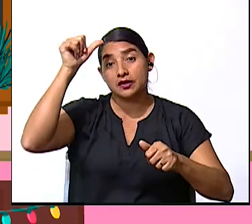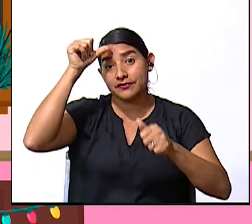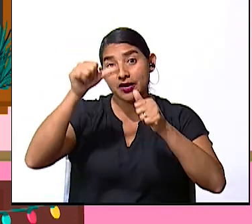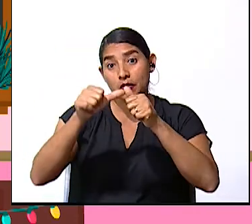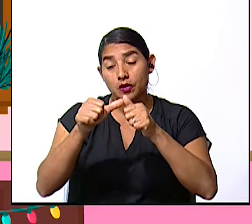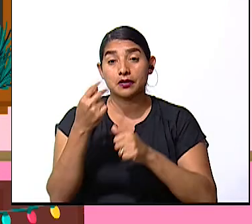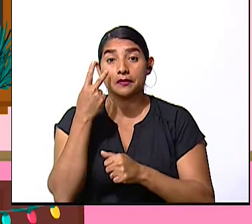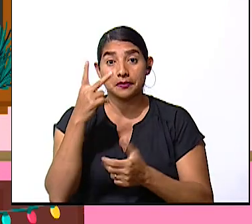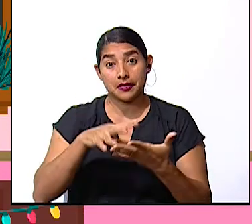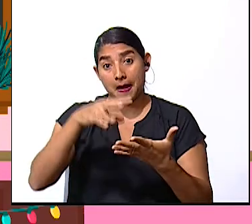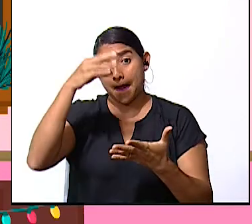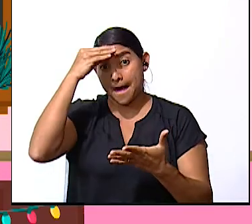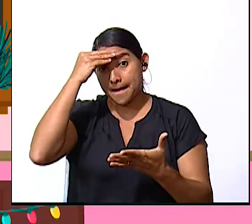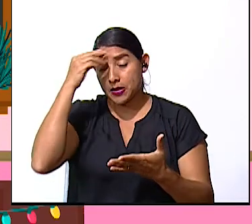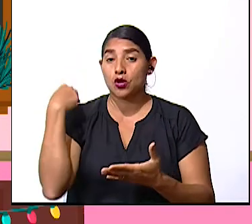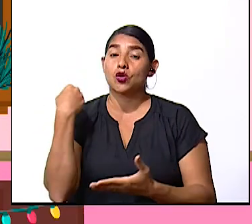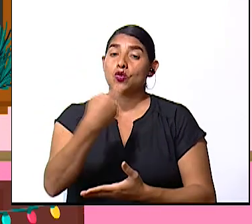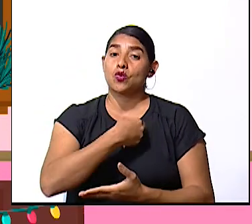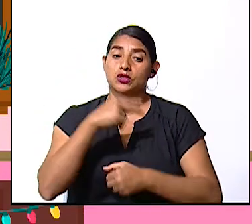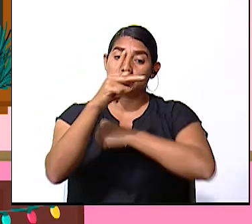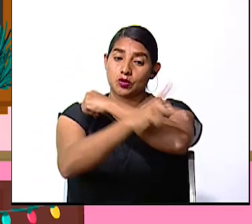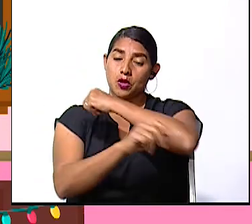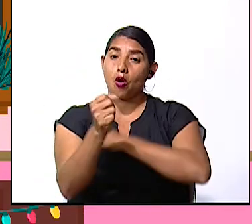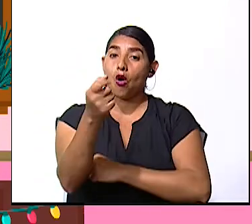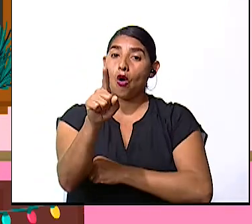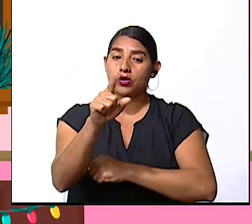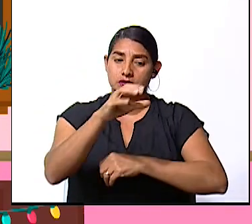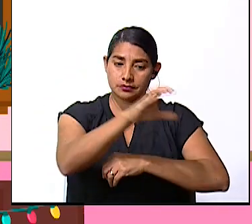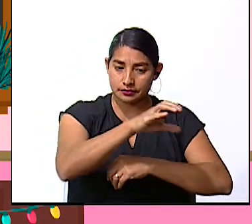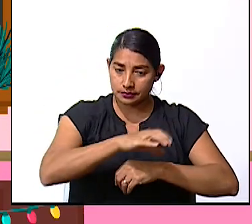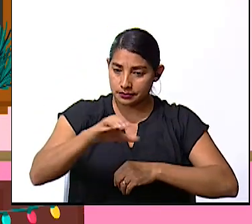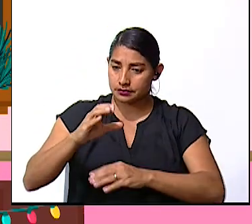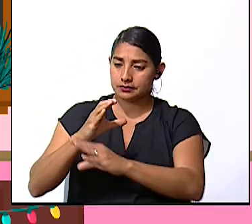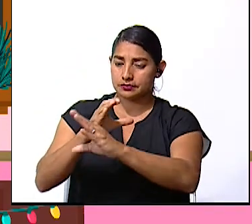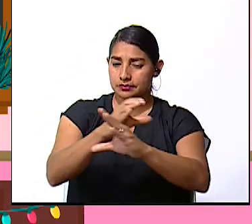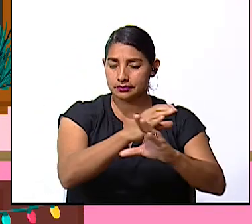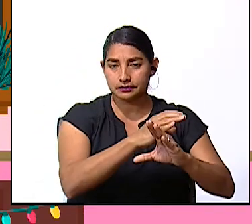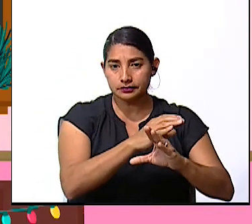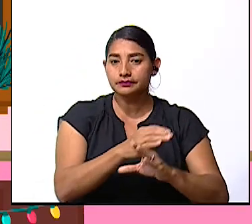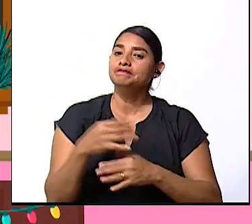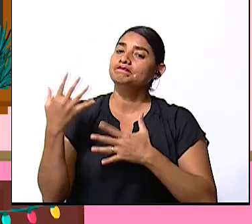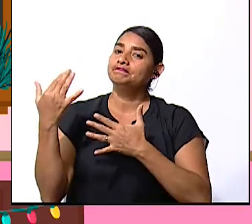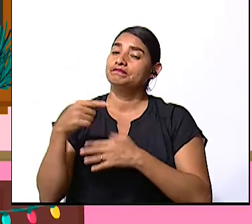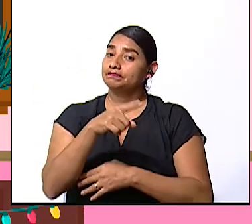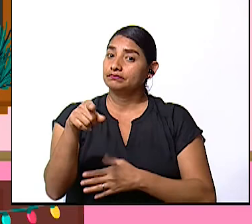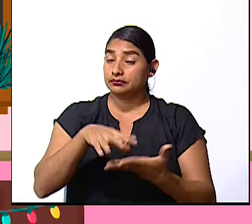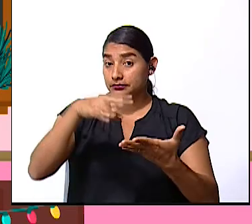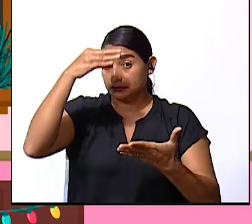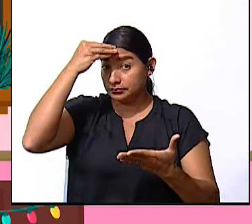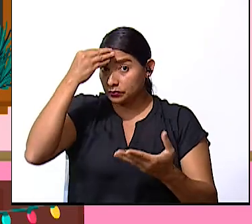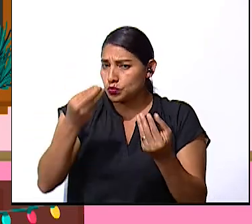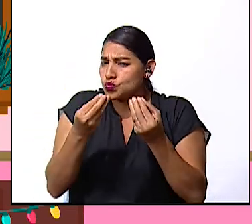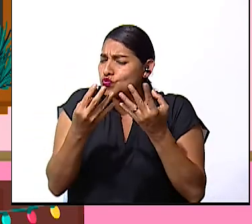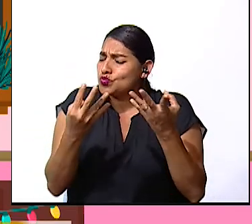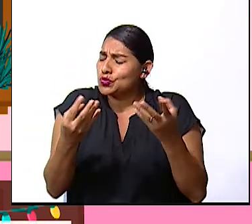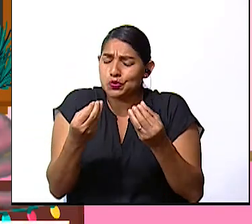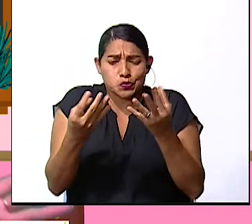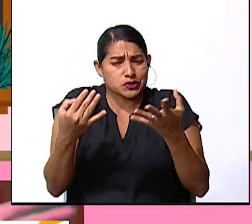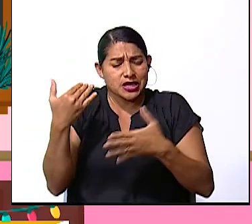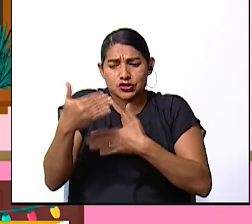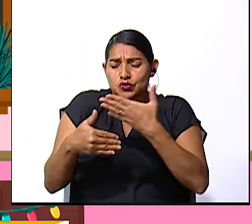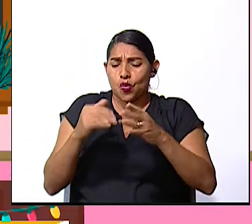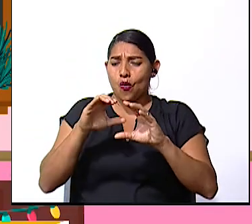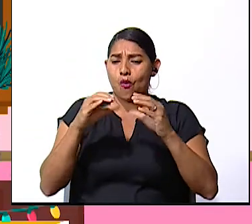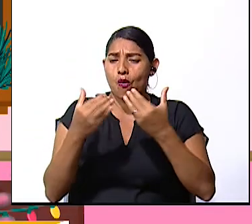que vimos que nuestro país se divide en 11 áreas de conservación. Bueno, espero que ustedes hayan aprendido muchísimo en